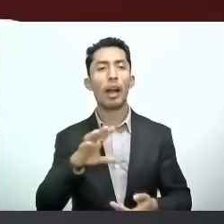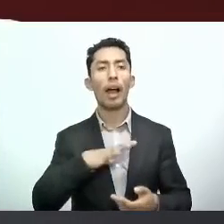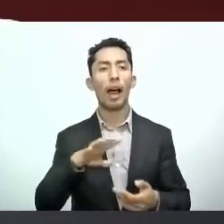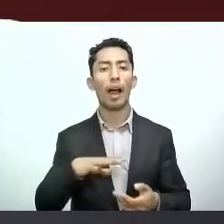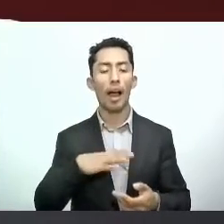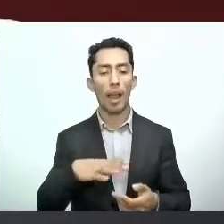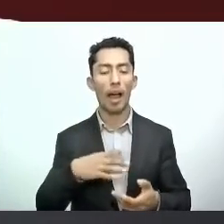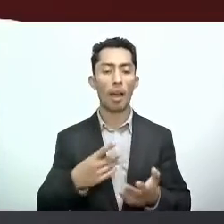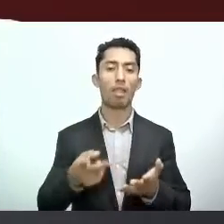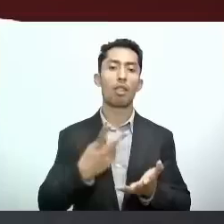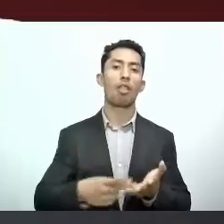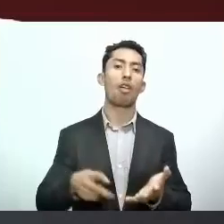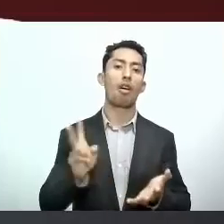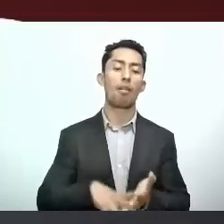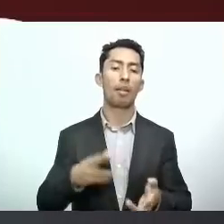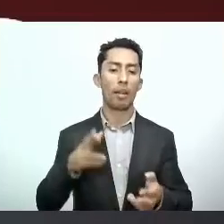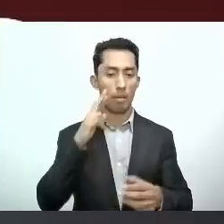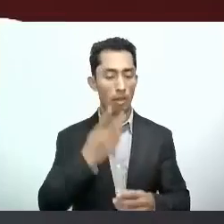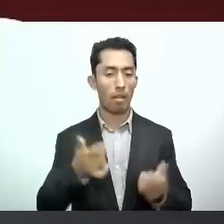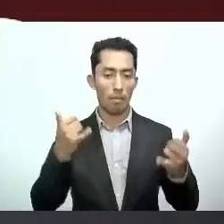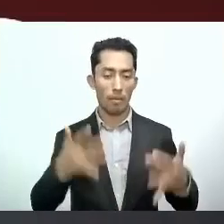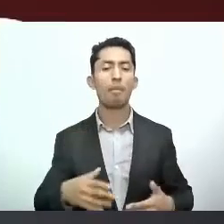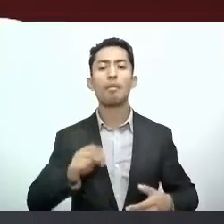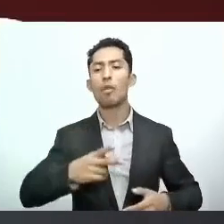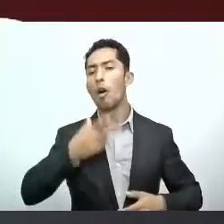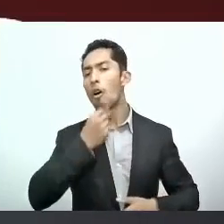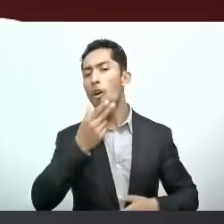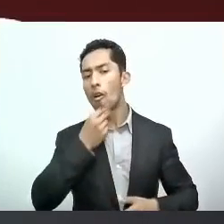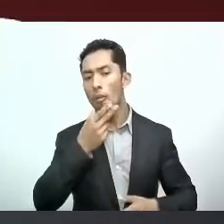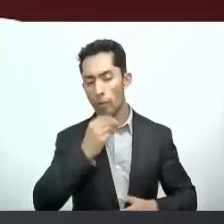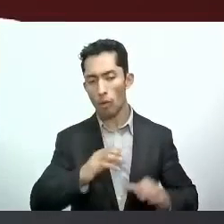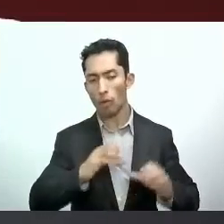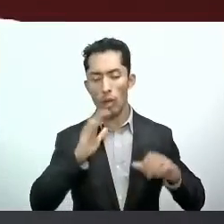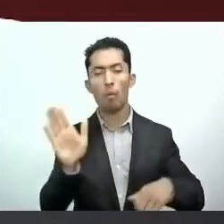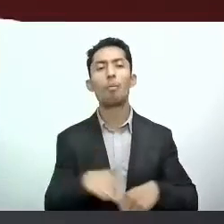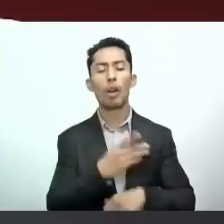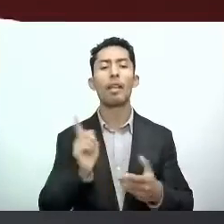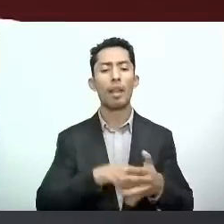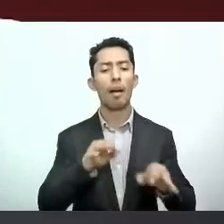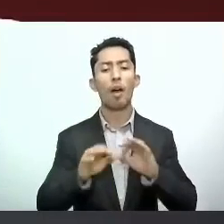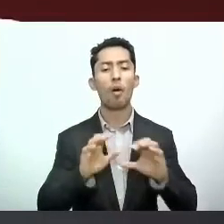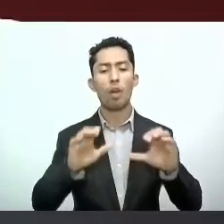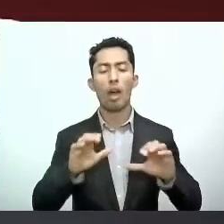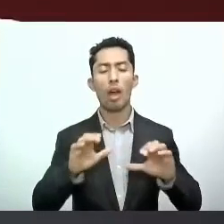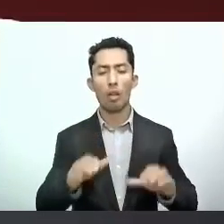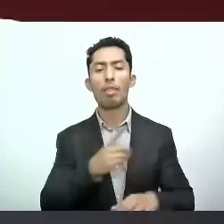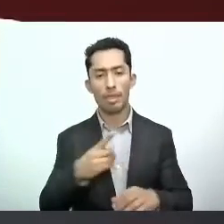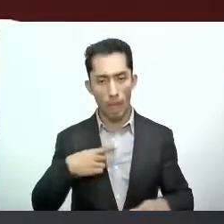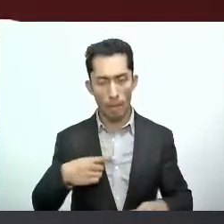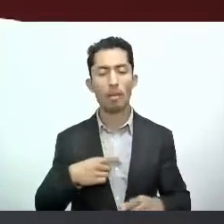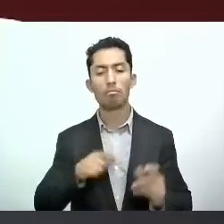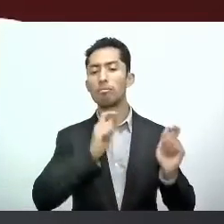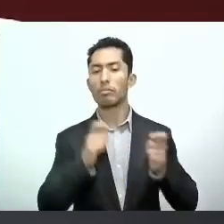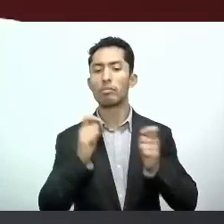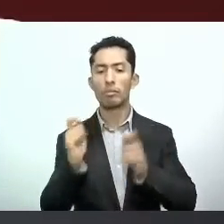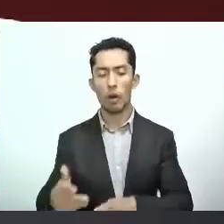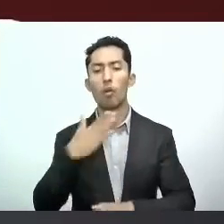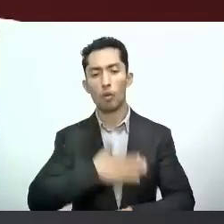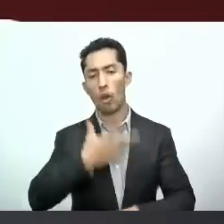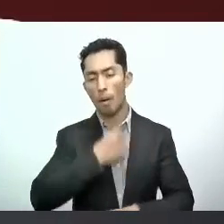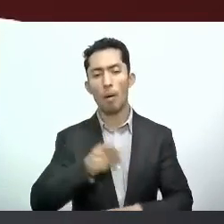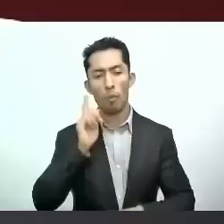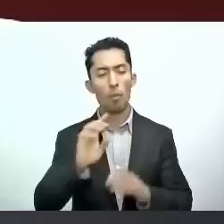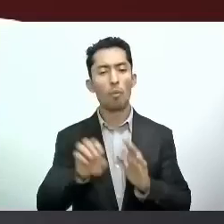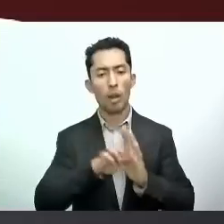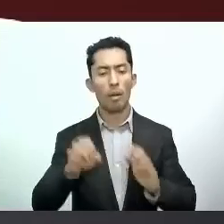cargas. Y también pensar el trabajo de cuidado de los hombres, ¿no? Porque pues el trabajo de cuidado tiene que redistribuirse y lo que sí veíamos es que, por ejemplo, las licencias